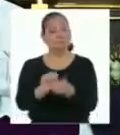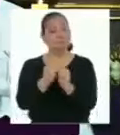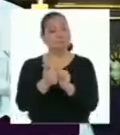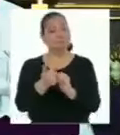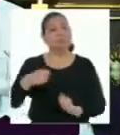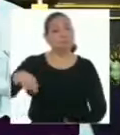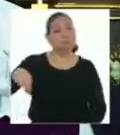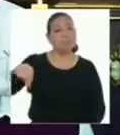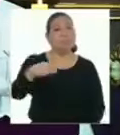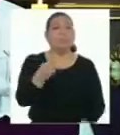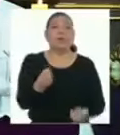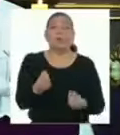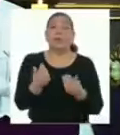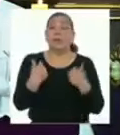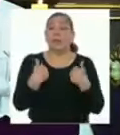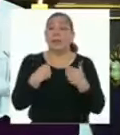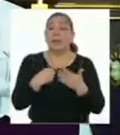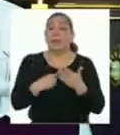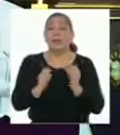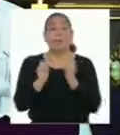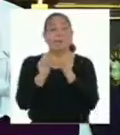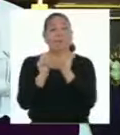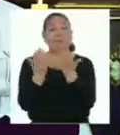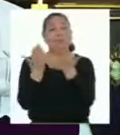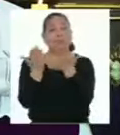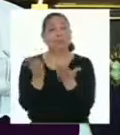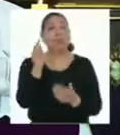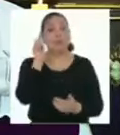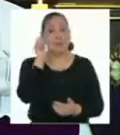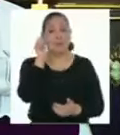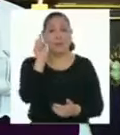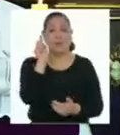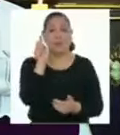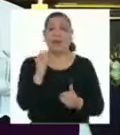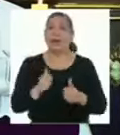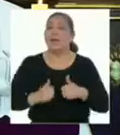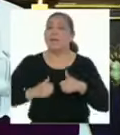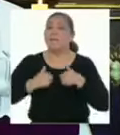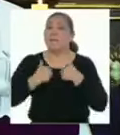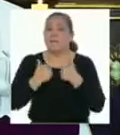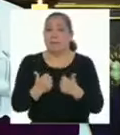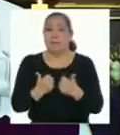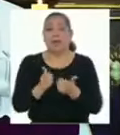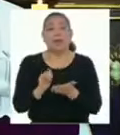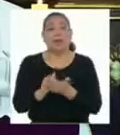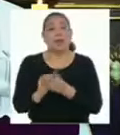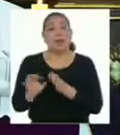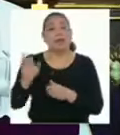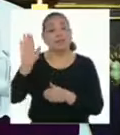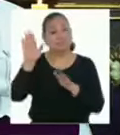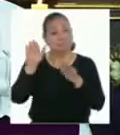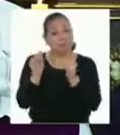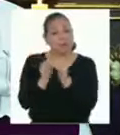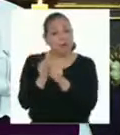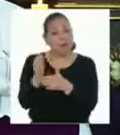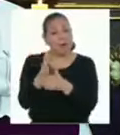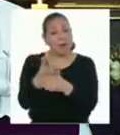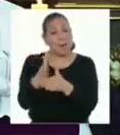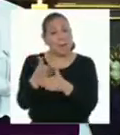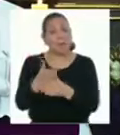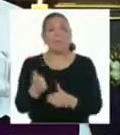Perfecciona en nosotros, como conviene, la entrega generosa que tú has vivido y que nos has llamado a